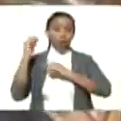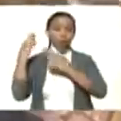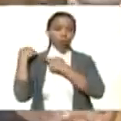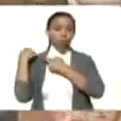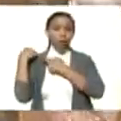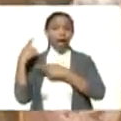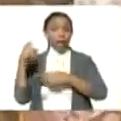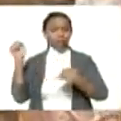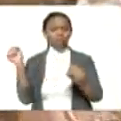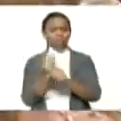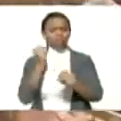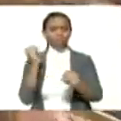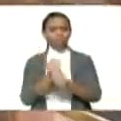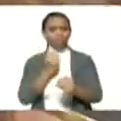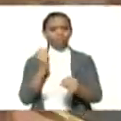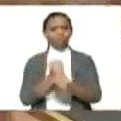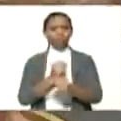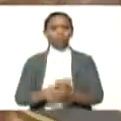laborioso,